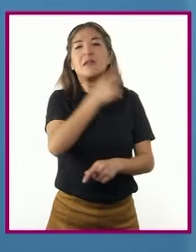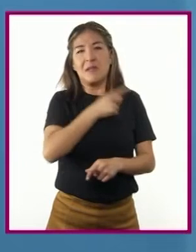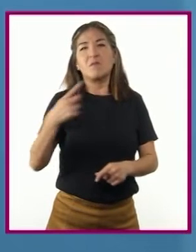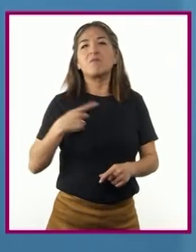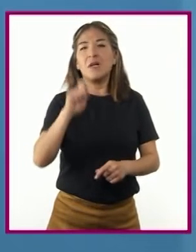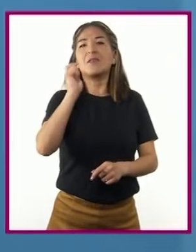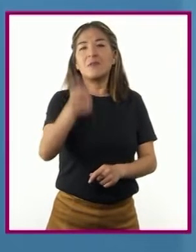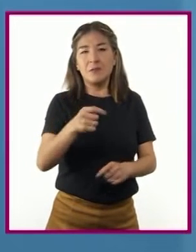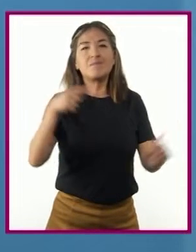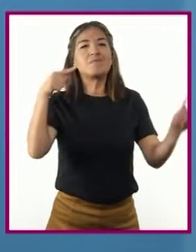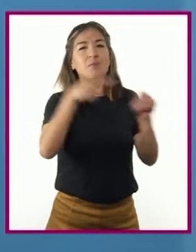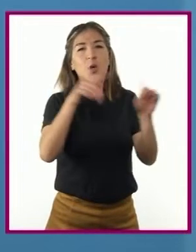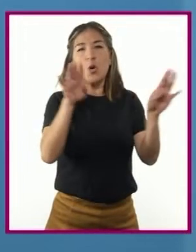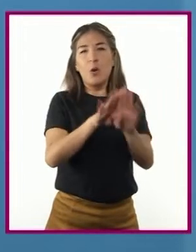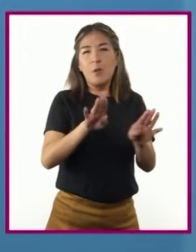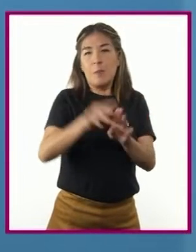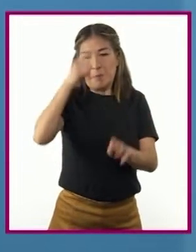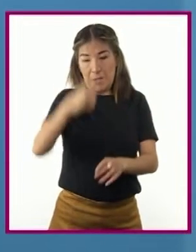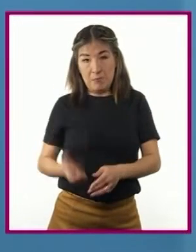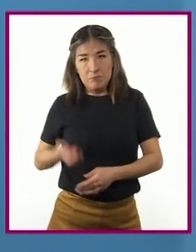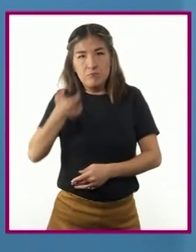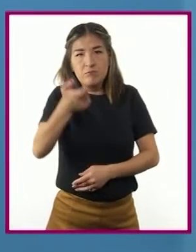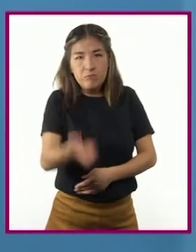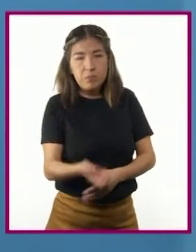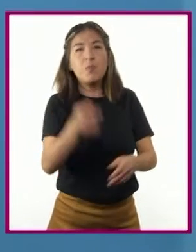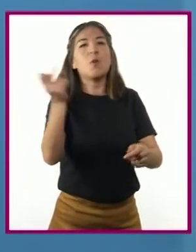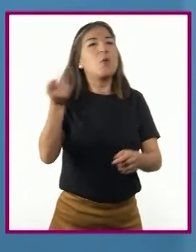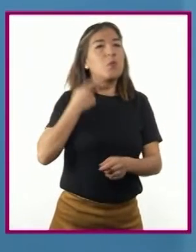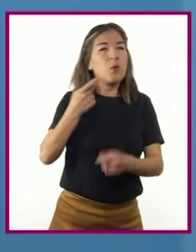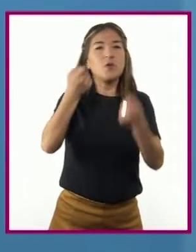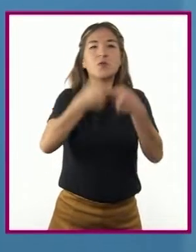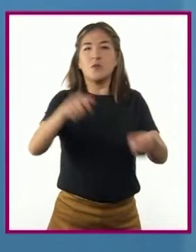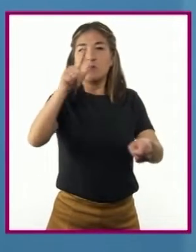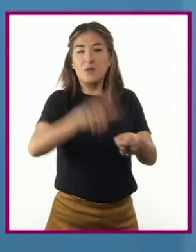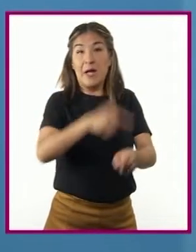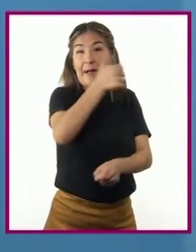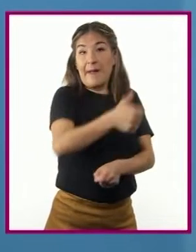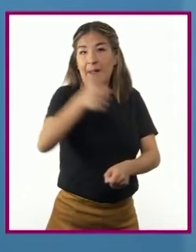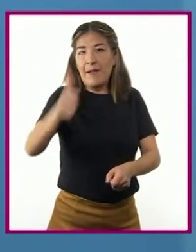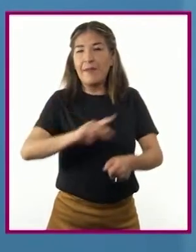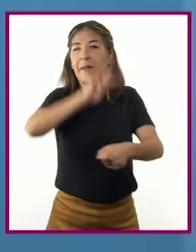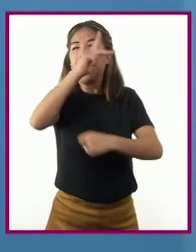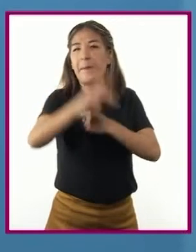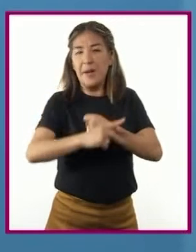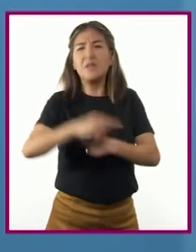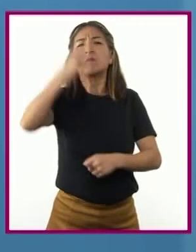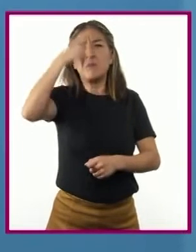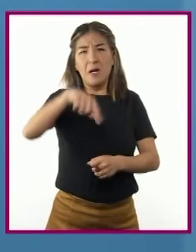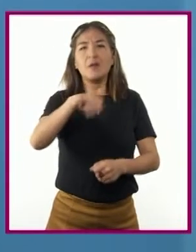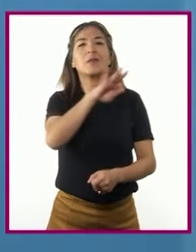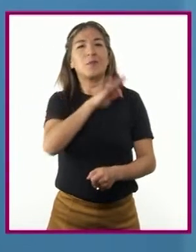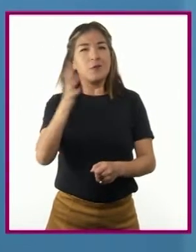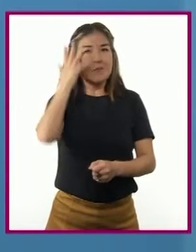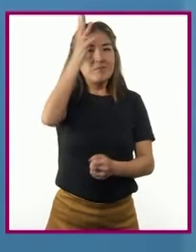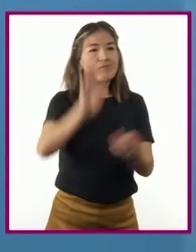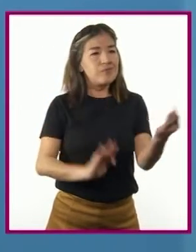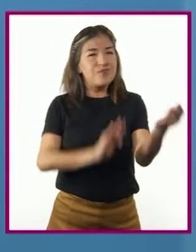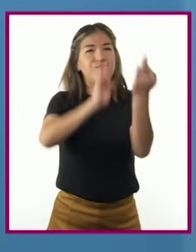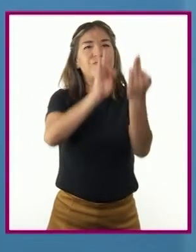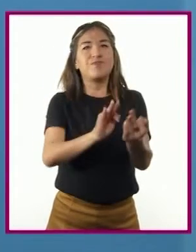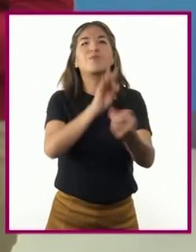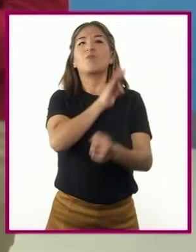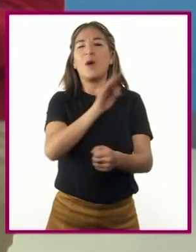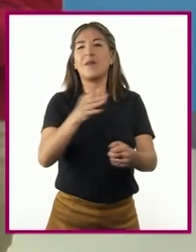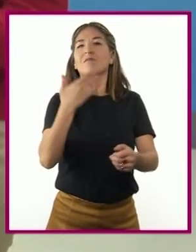de la capacidad económica, política y social de cada nación para afrontar los retos que